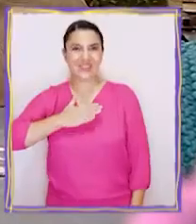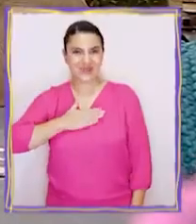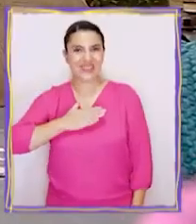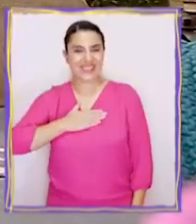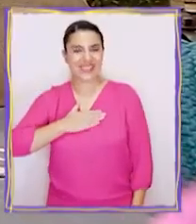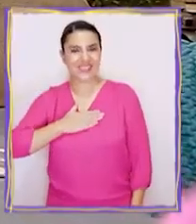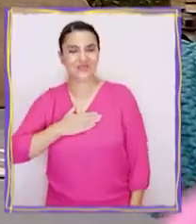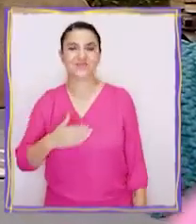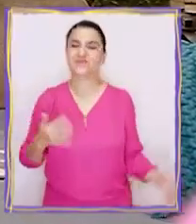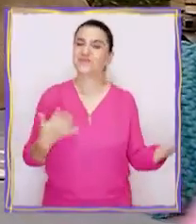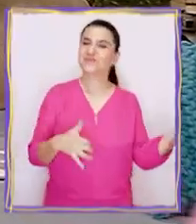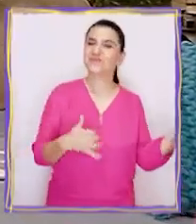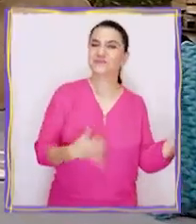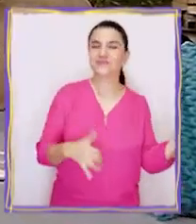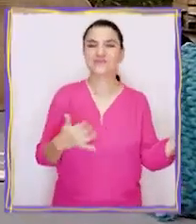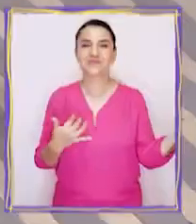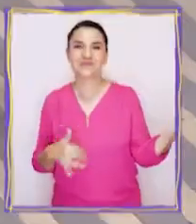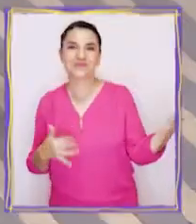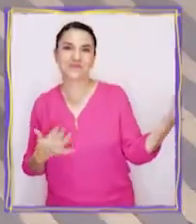mí.